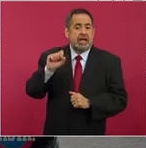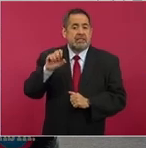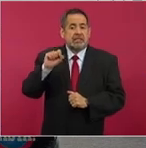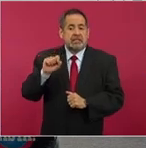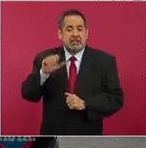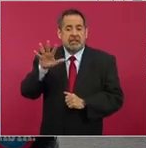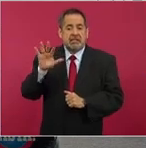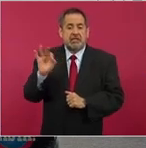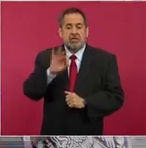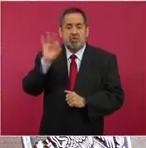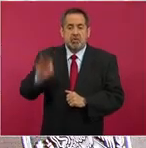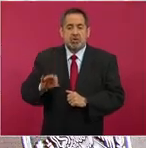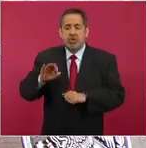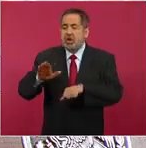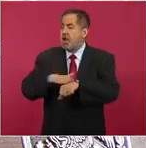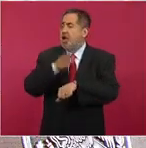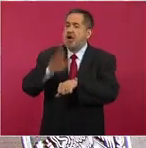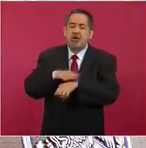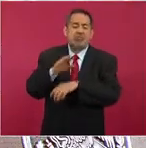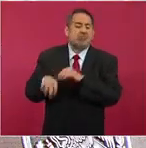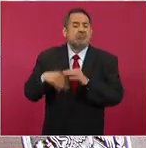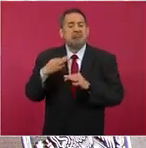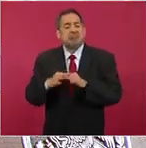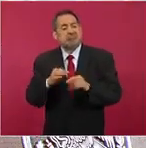65% de aprobación.